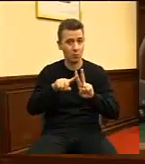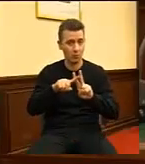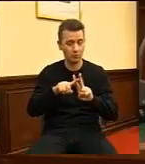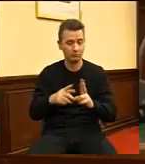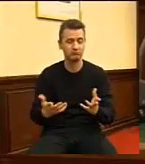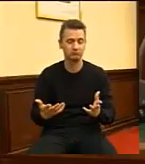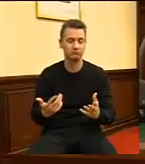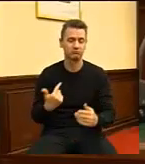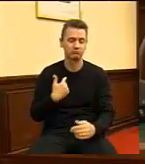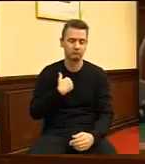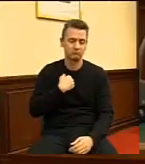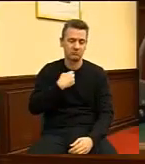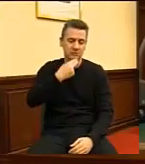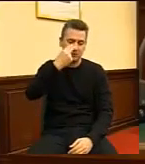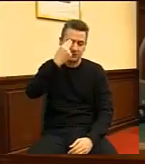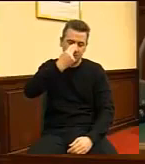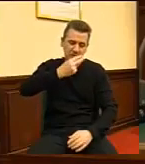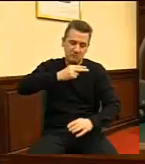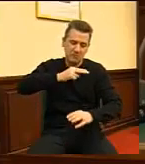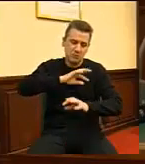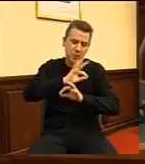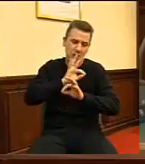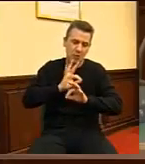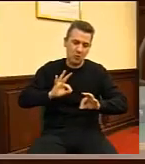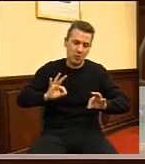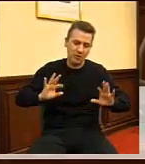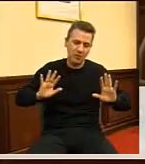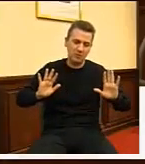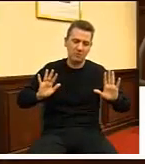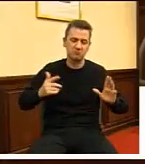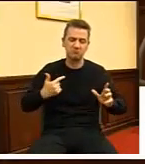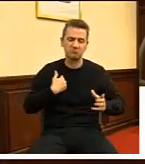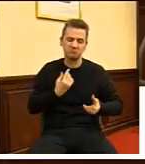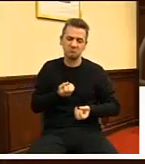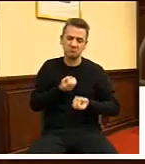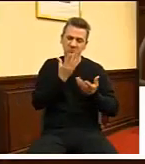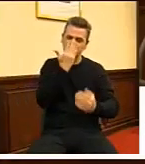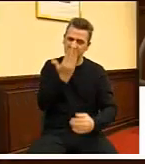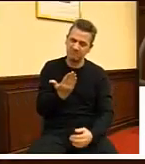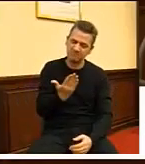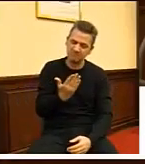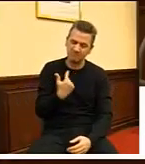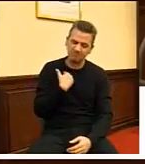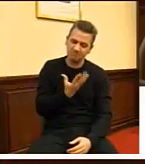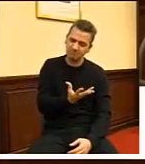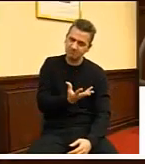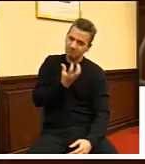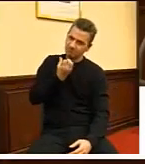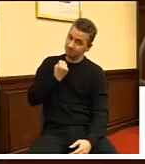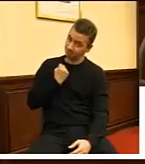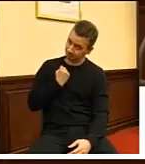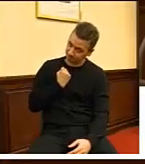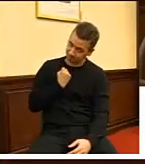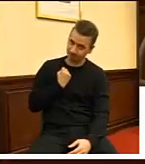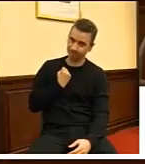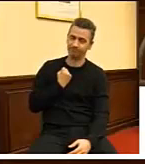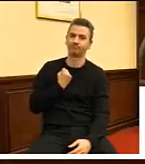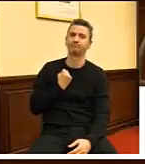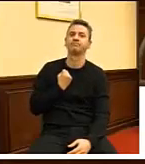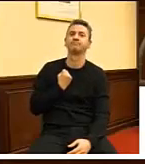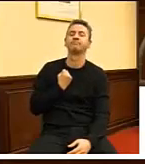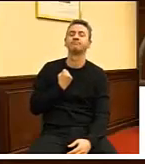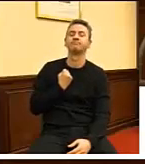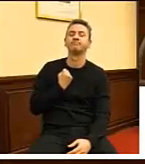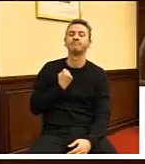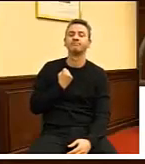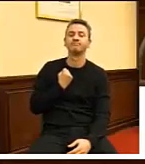por educación no voy a decir en alto lo que me pide el cuerpo. Por educación voy a encoger las tripas y el corazón